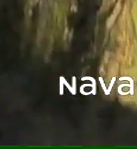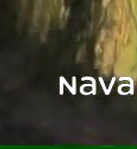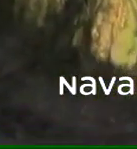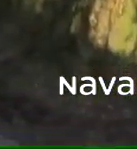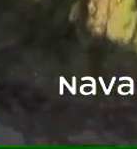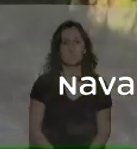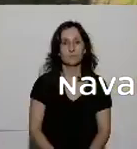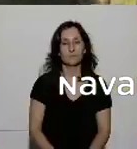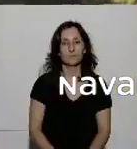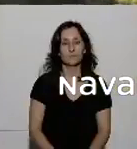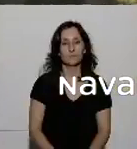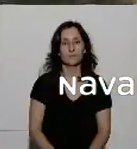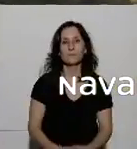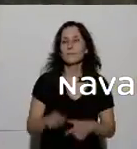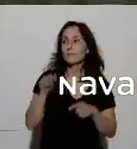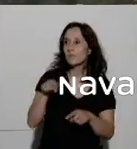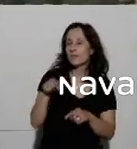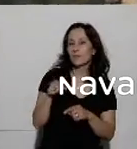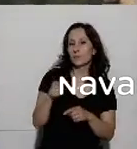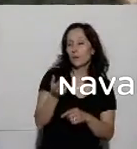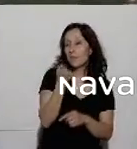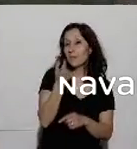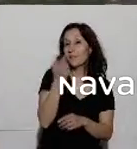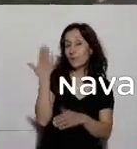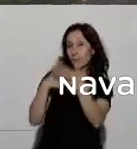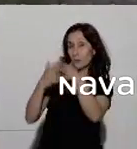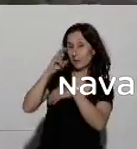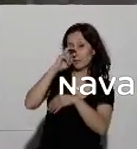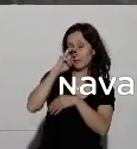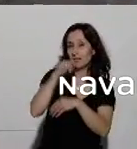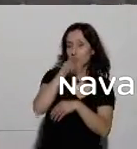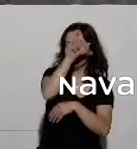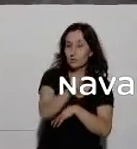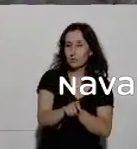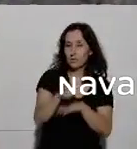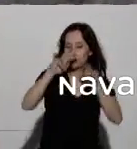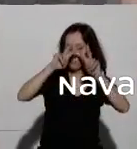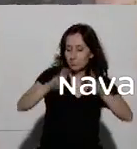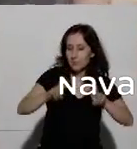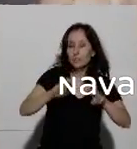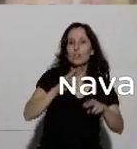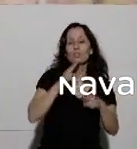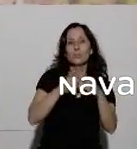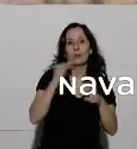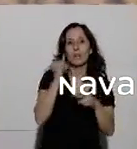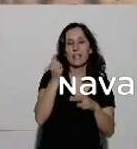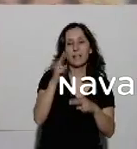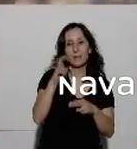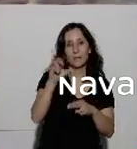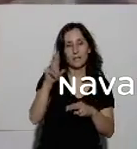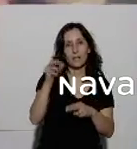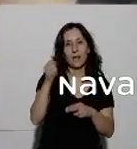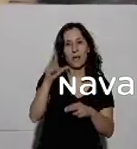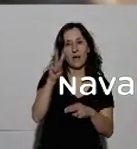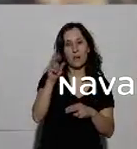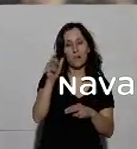Y para hablar de esa medicina popular hemos quedado con alguien que yo creo que es uno de los que más ha estudiado sobre eso. Es Javier Álvarez Caperochipi. Lo